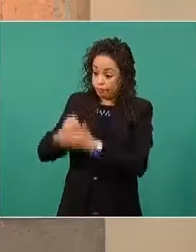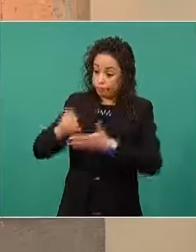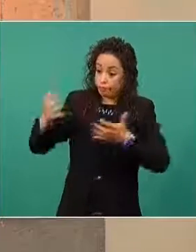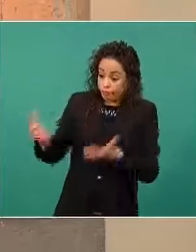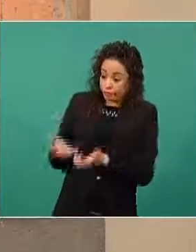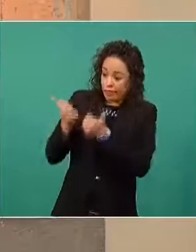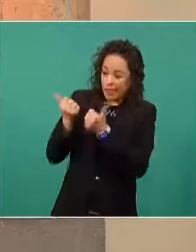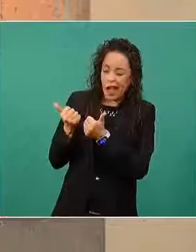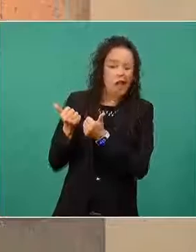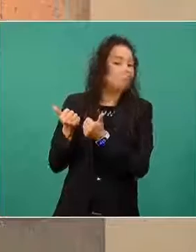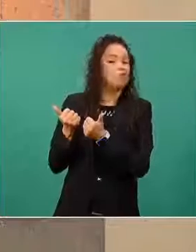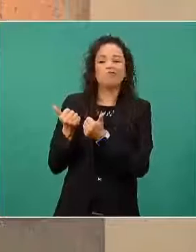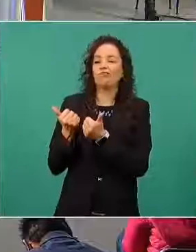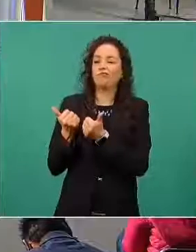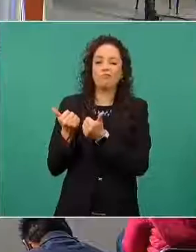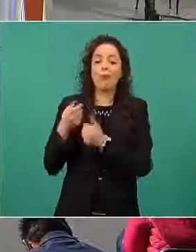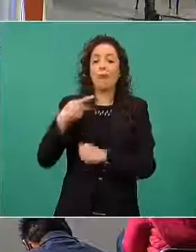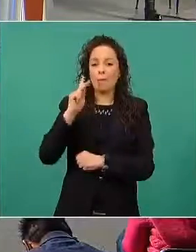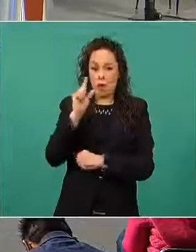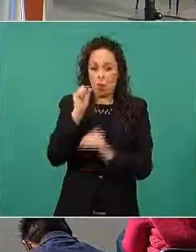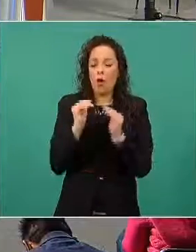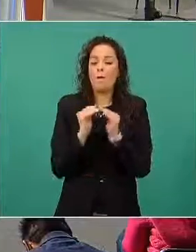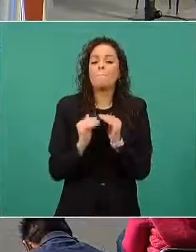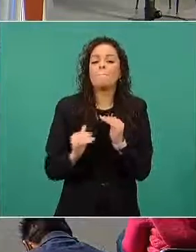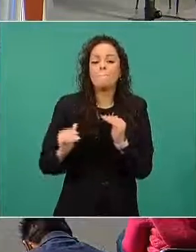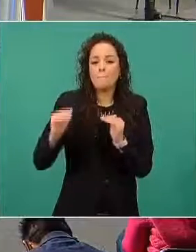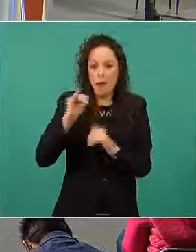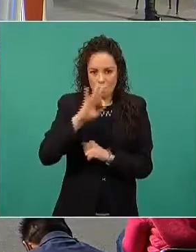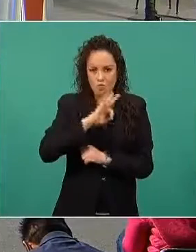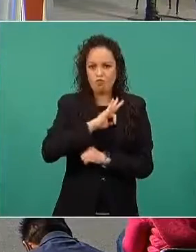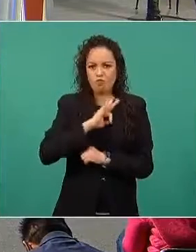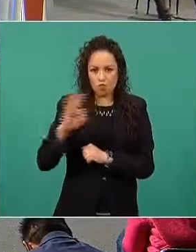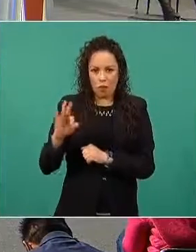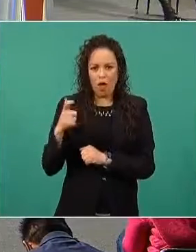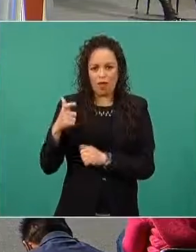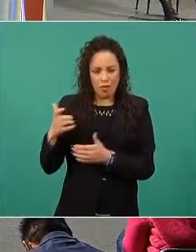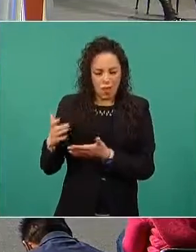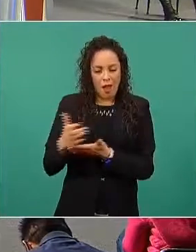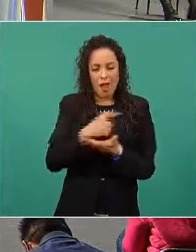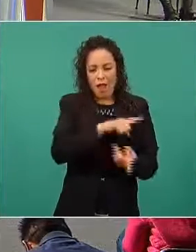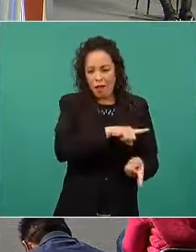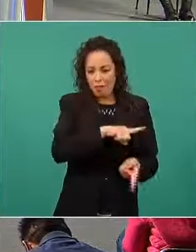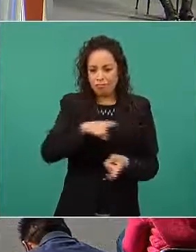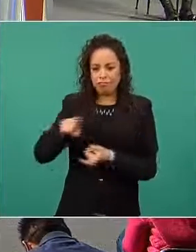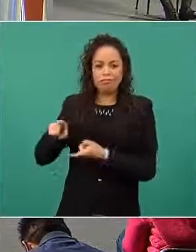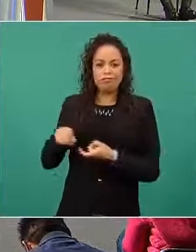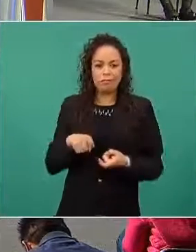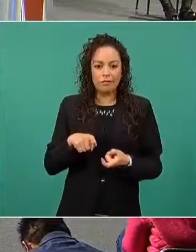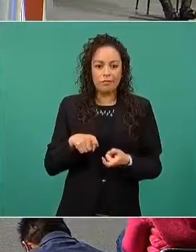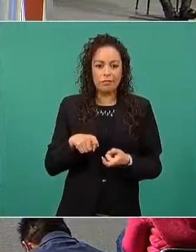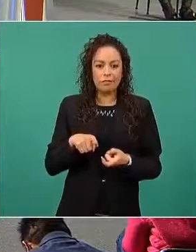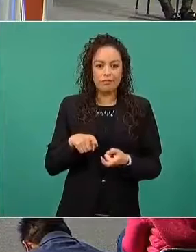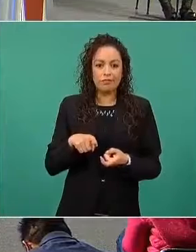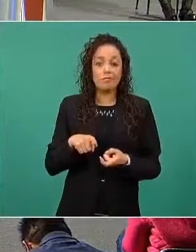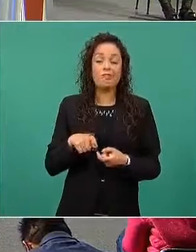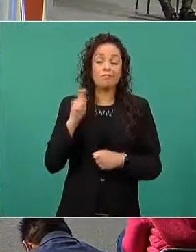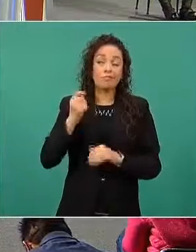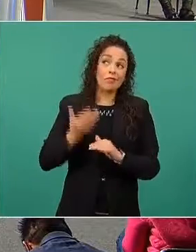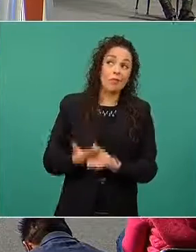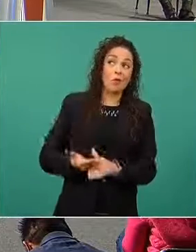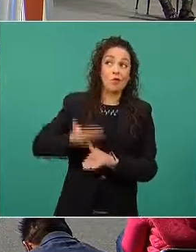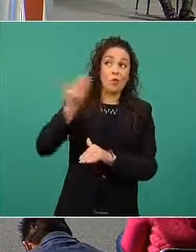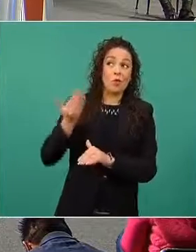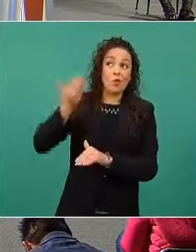mayoría. Y este es como uno de los pendientes que todavía nos quedan, que heredamos de las